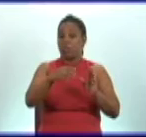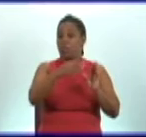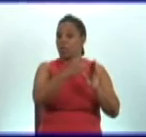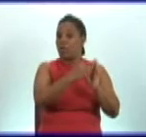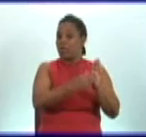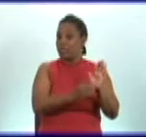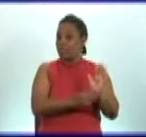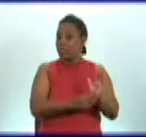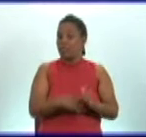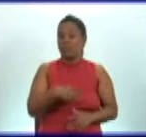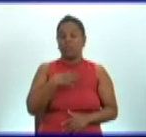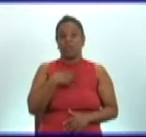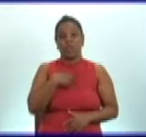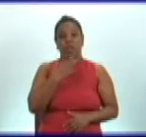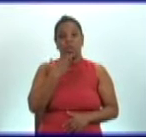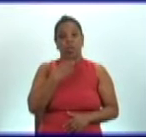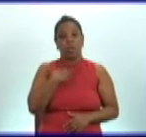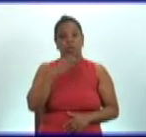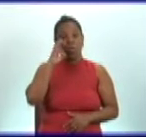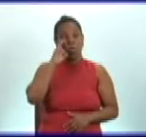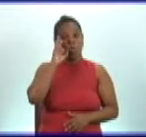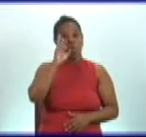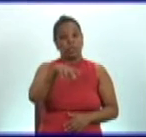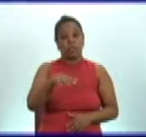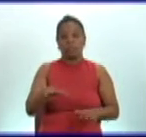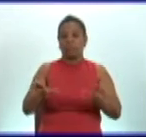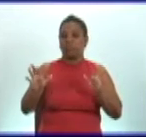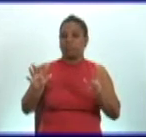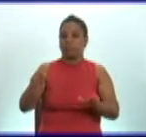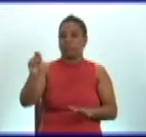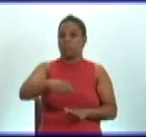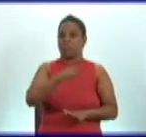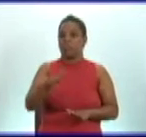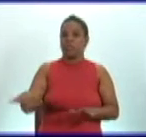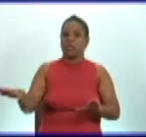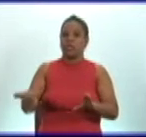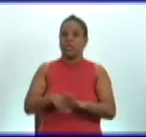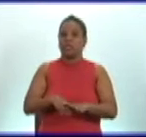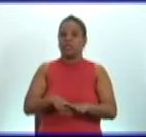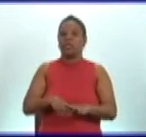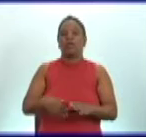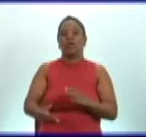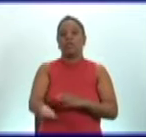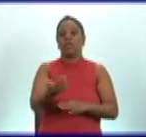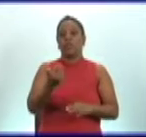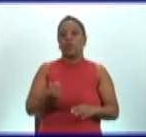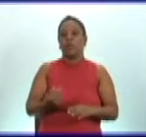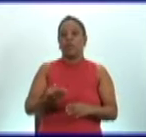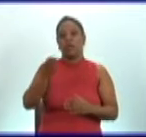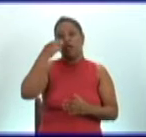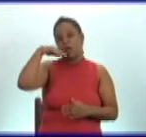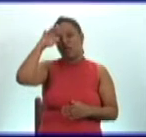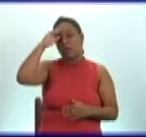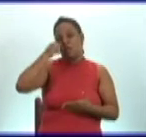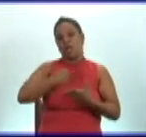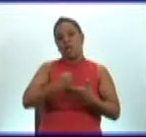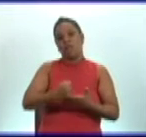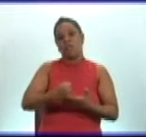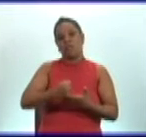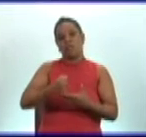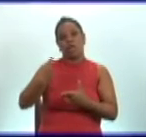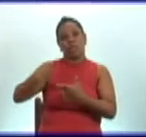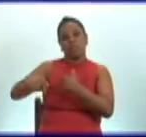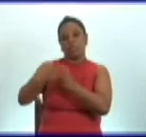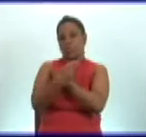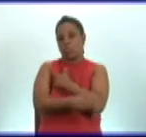como propósito ese, un poco de frenar y de prohibir y de limitar que llegue a nuestro territorio nacional algunas ayudas del exterior.